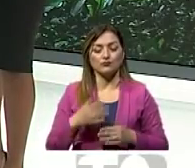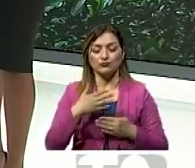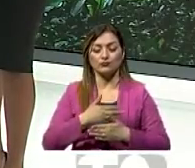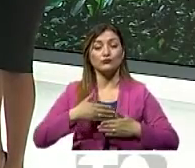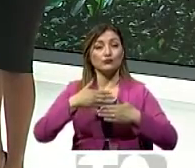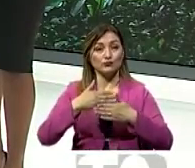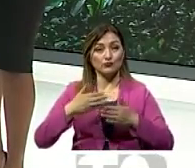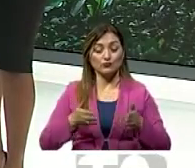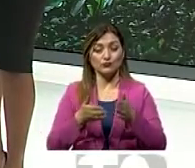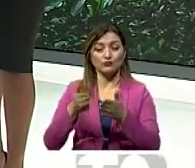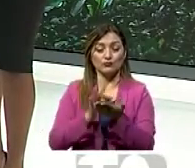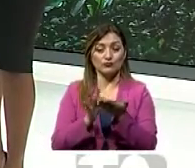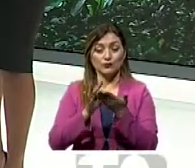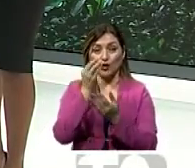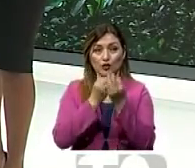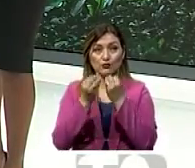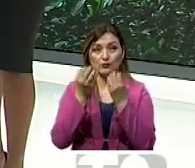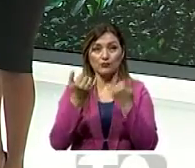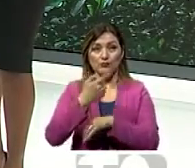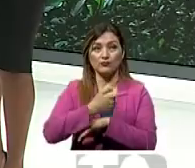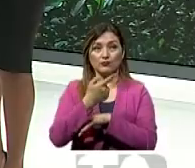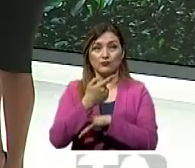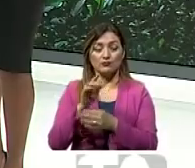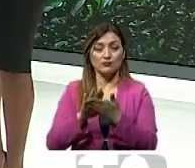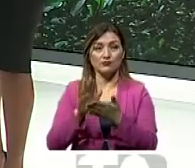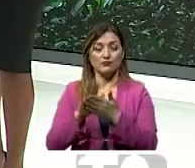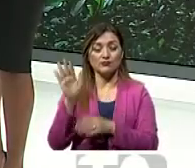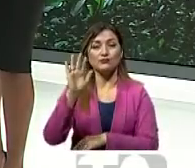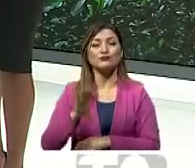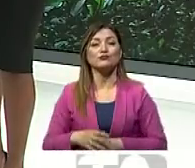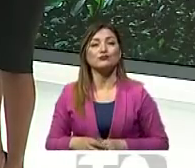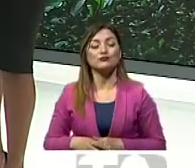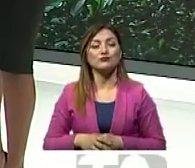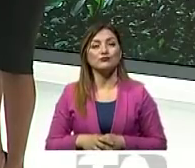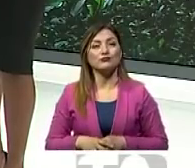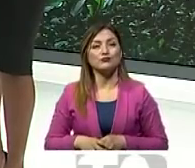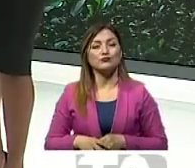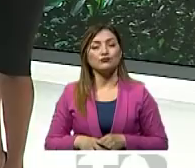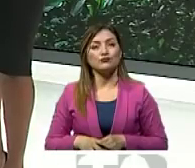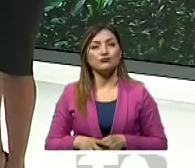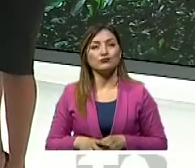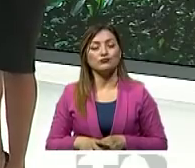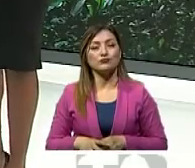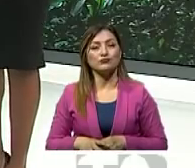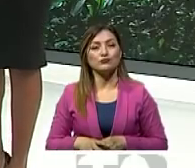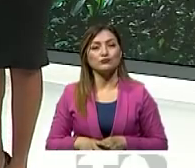disfruten de esa ruta de las fanescas, ¿no? Por estos días les perdono. Chao, chao. Gracias,